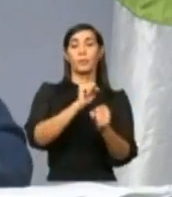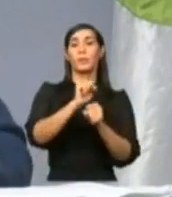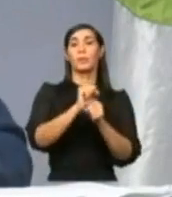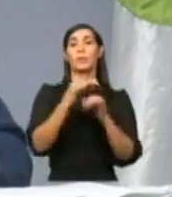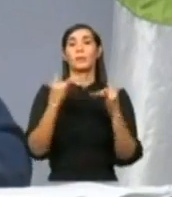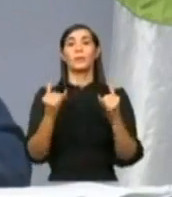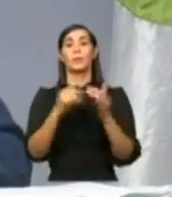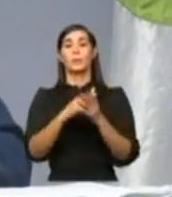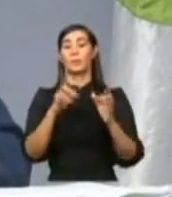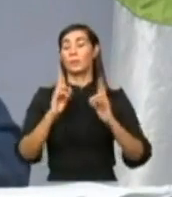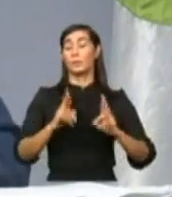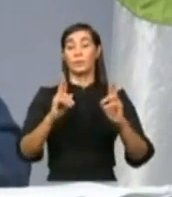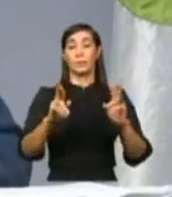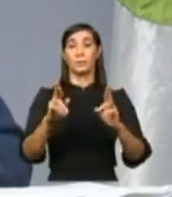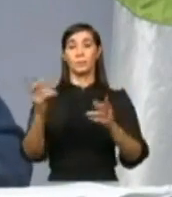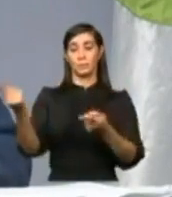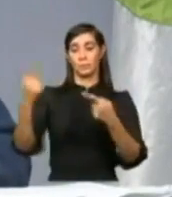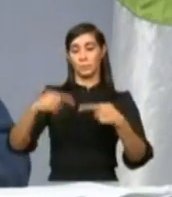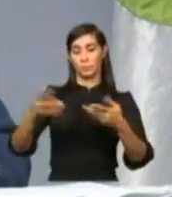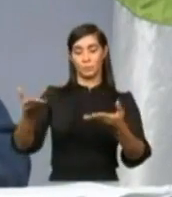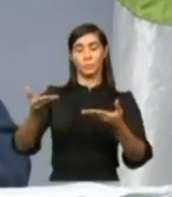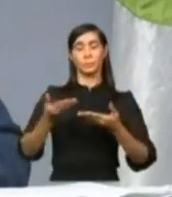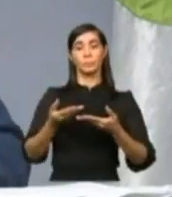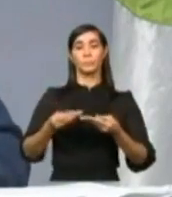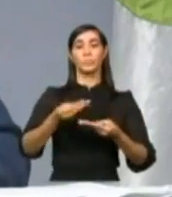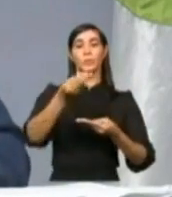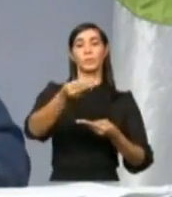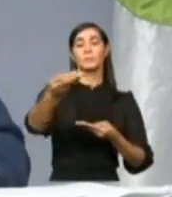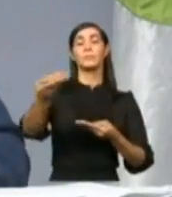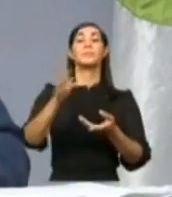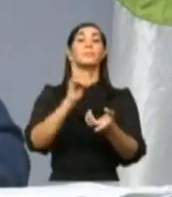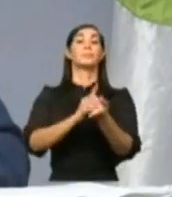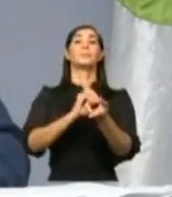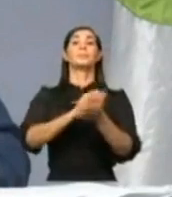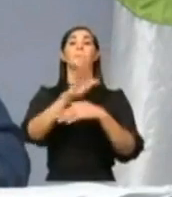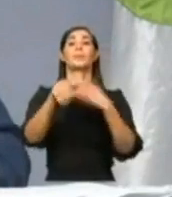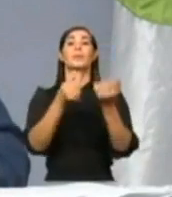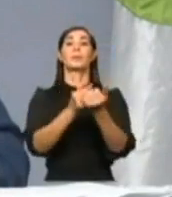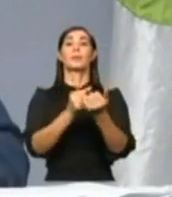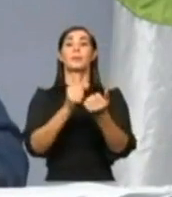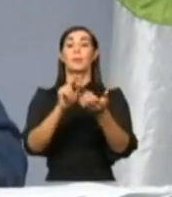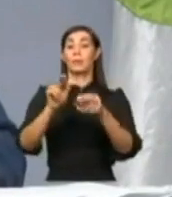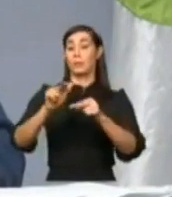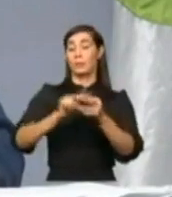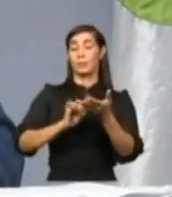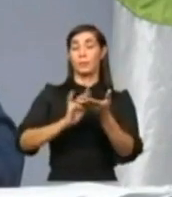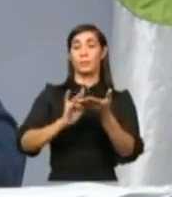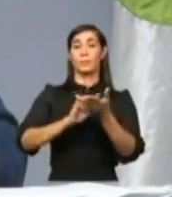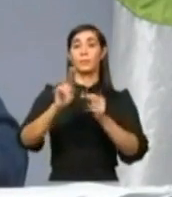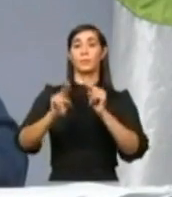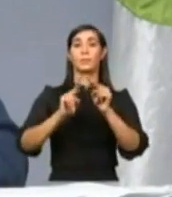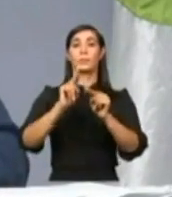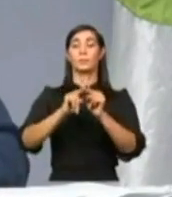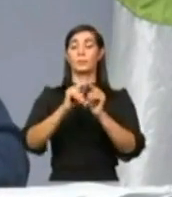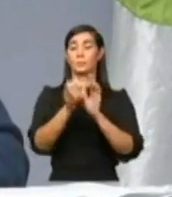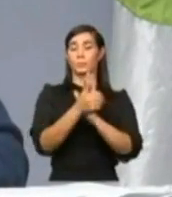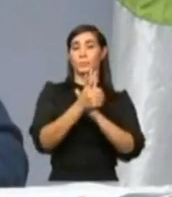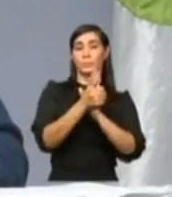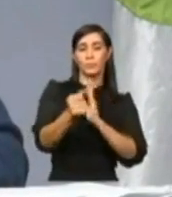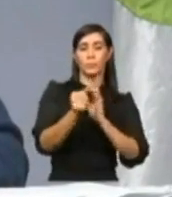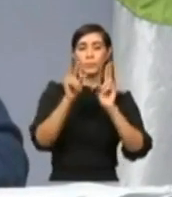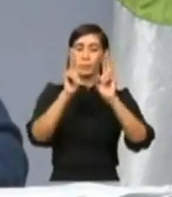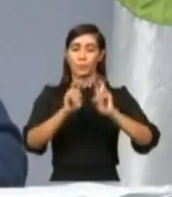de inmediato, se reciban estos insumos y que pondrá al Laboratorio Nacional en capacidad de